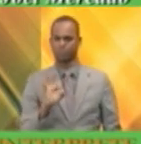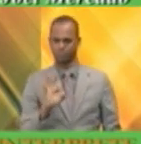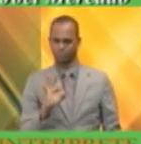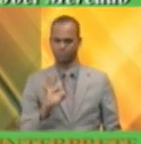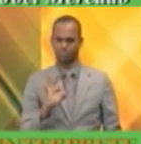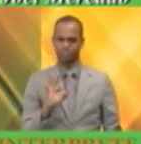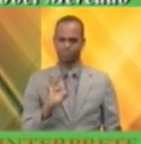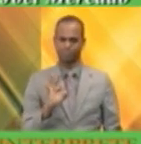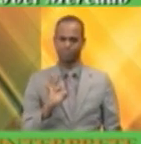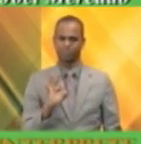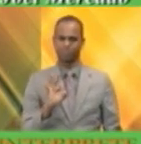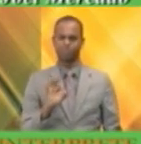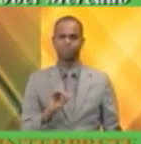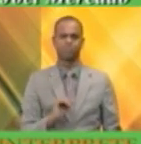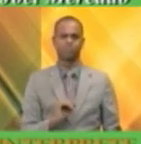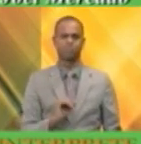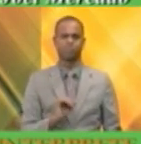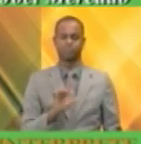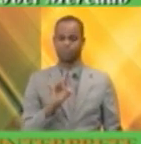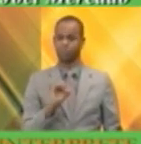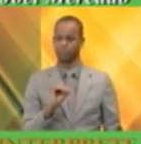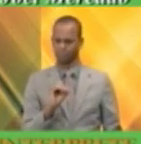809, es el teléfono de nosotros,